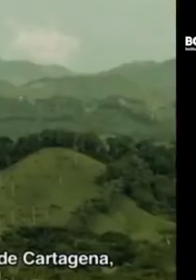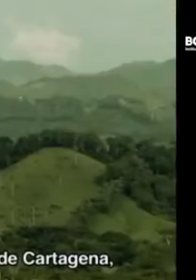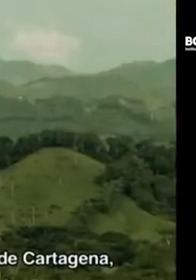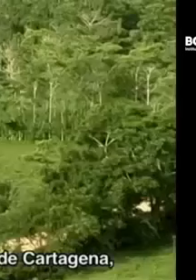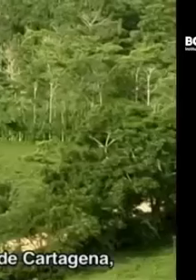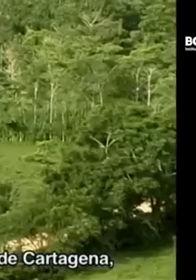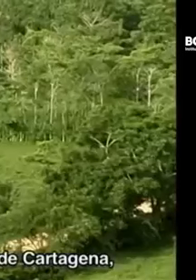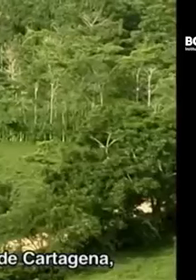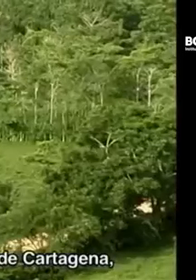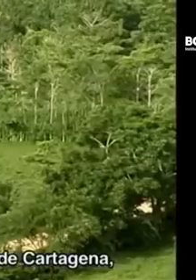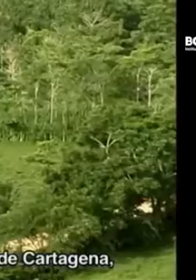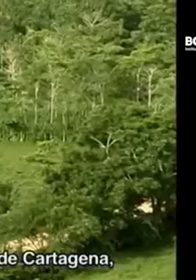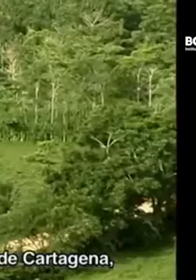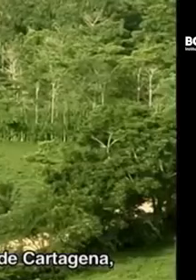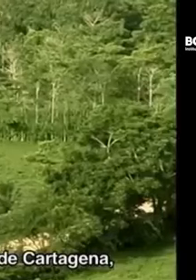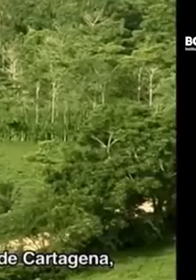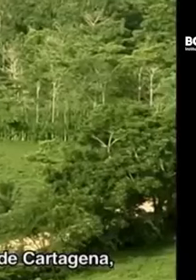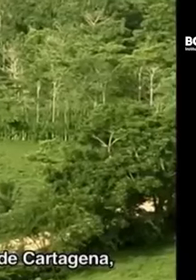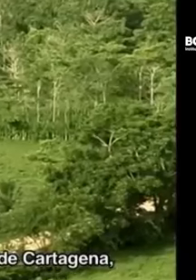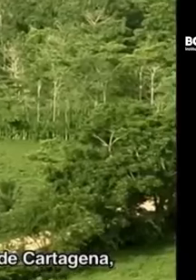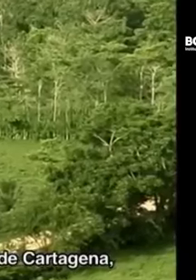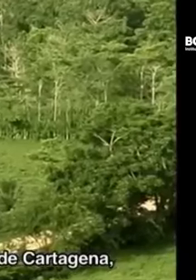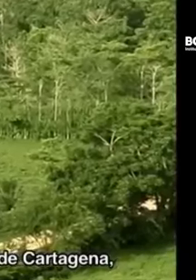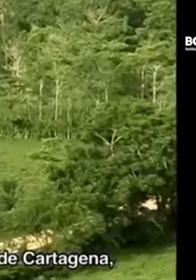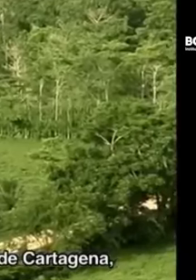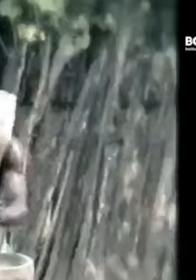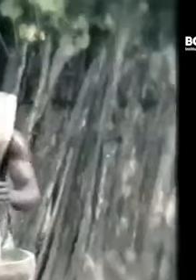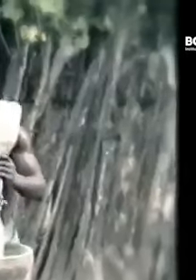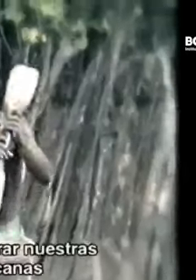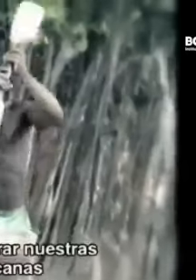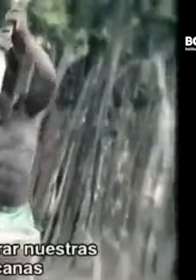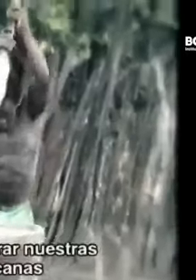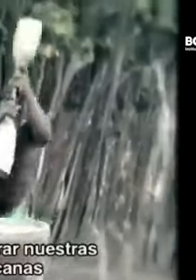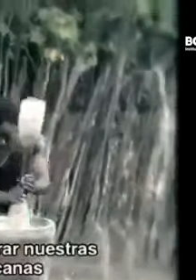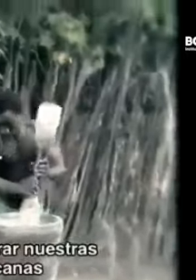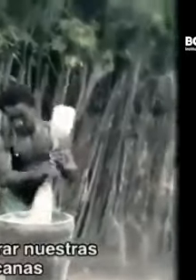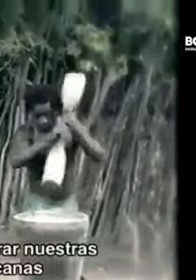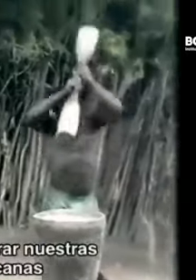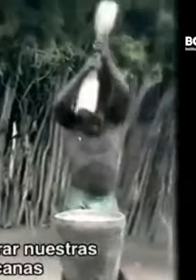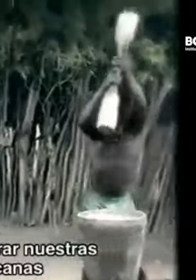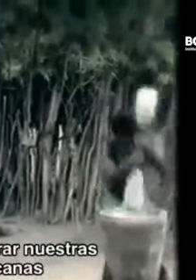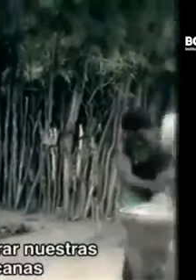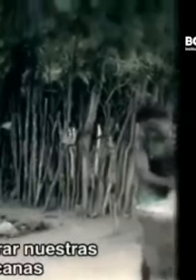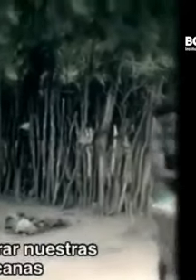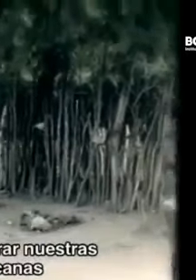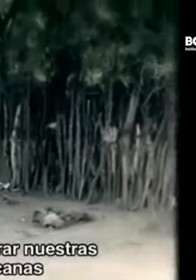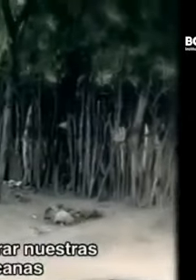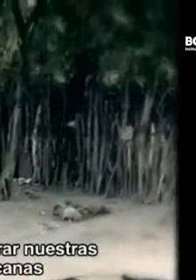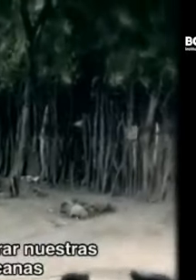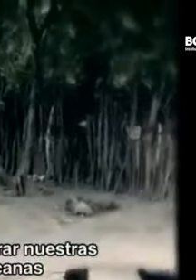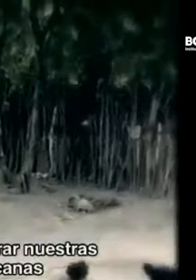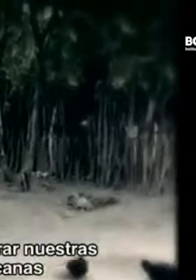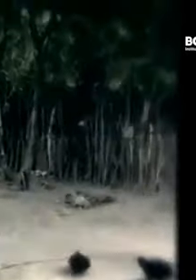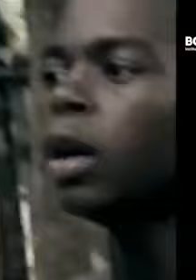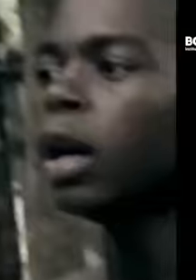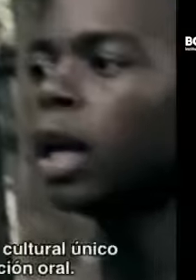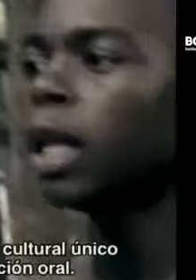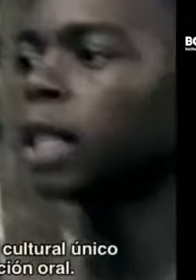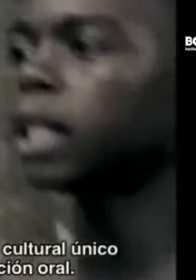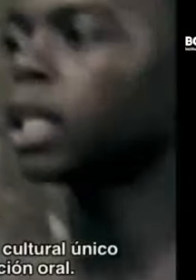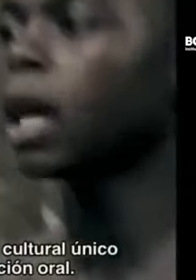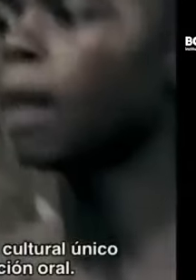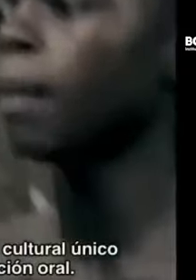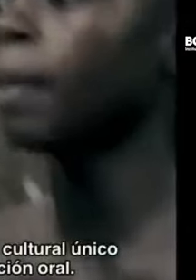hoyo y un tajo en Gander y Cartagena. Ane a colar y toco usar y África.